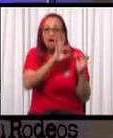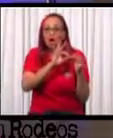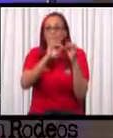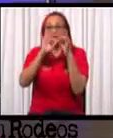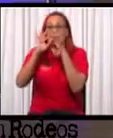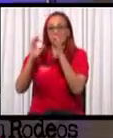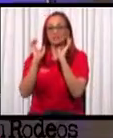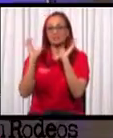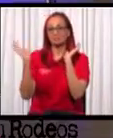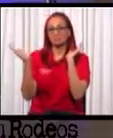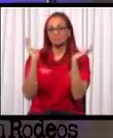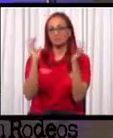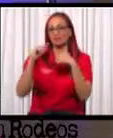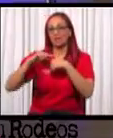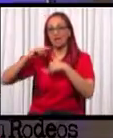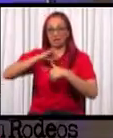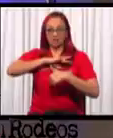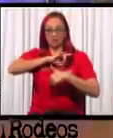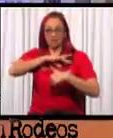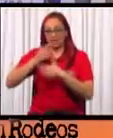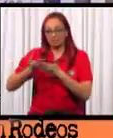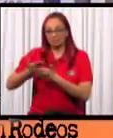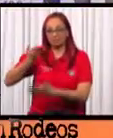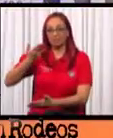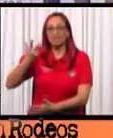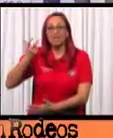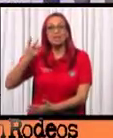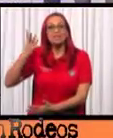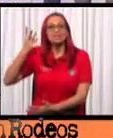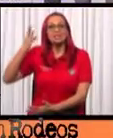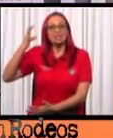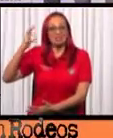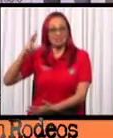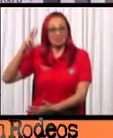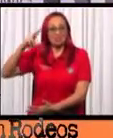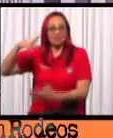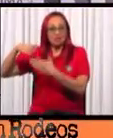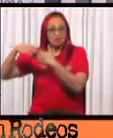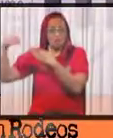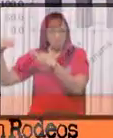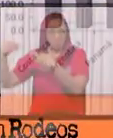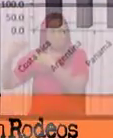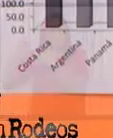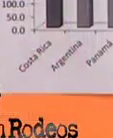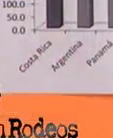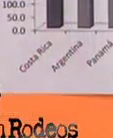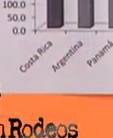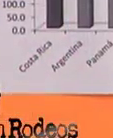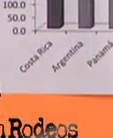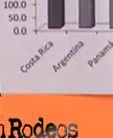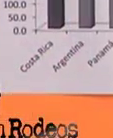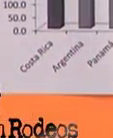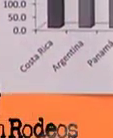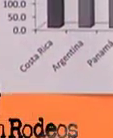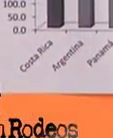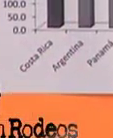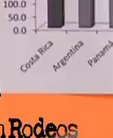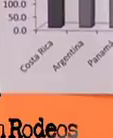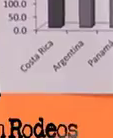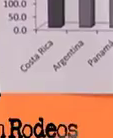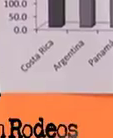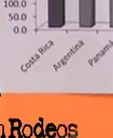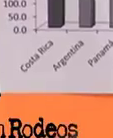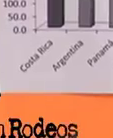a Chile, que el salario mínimo es $363, con Perú $222, con